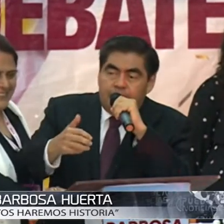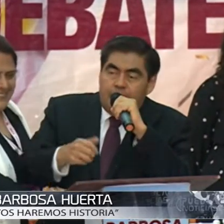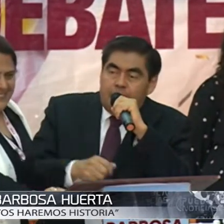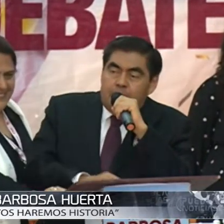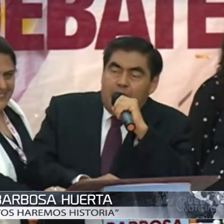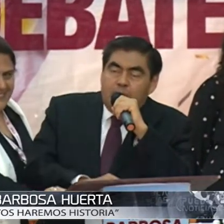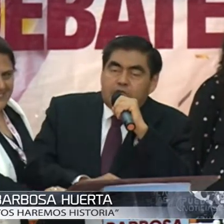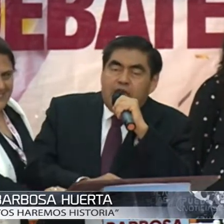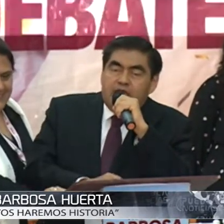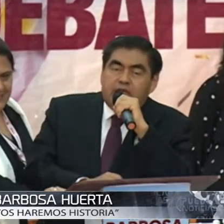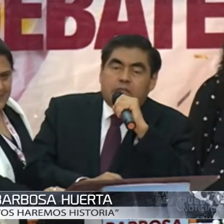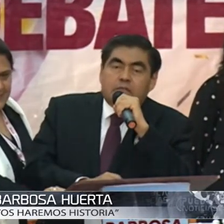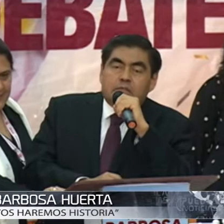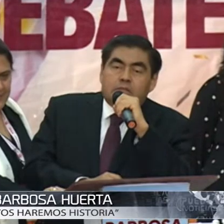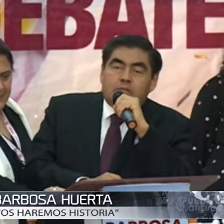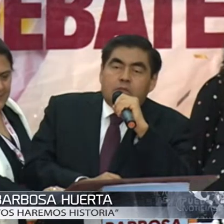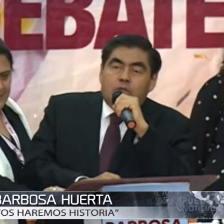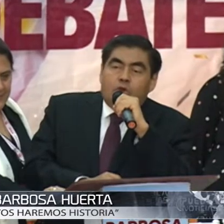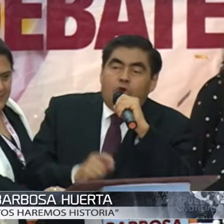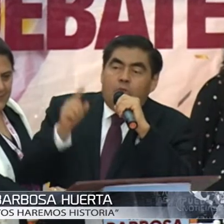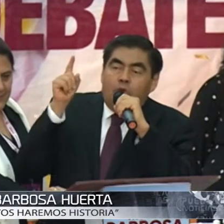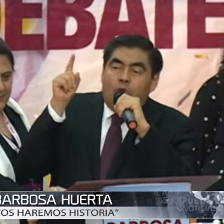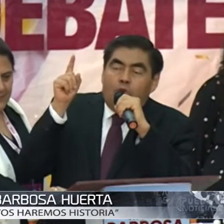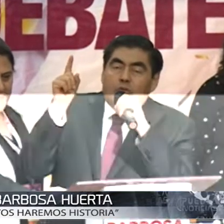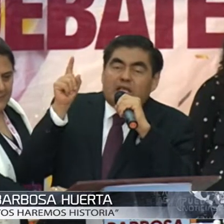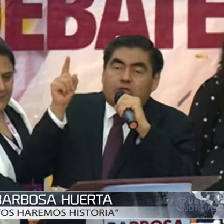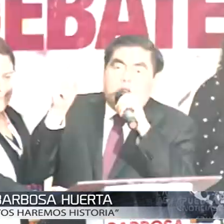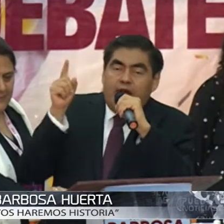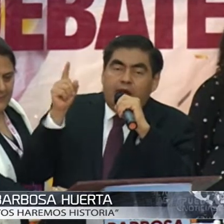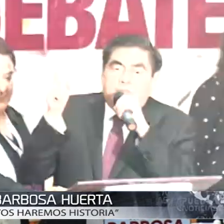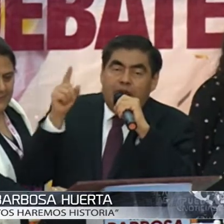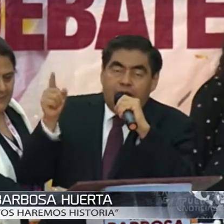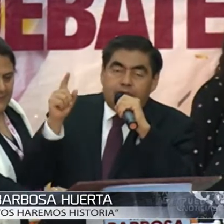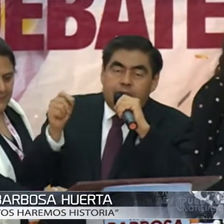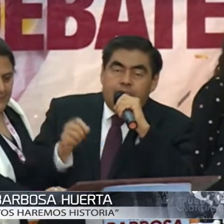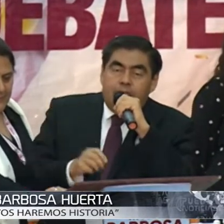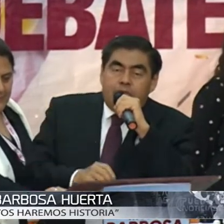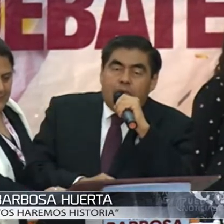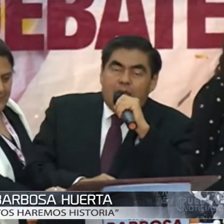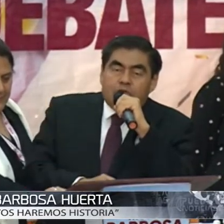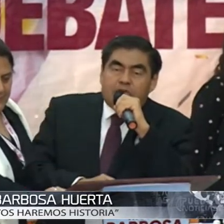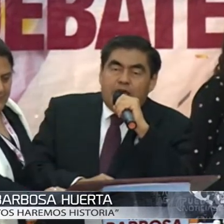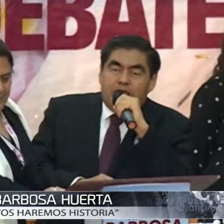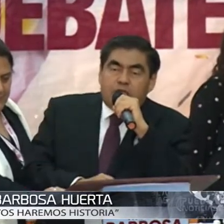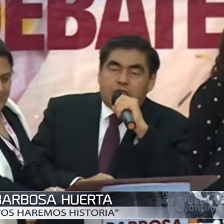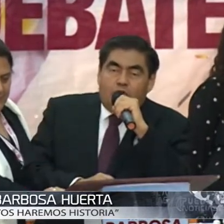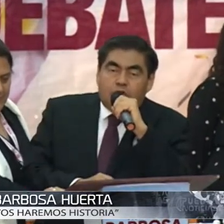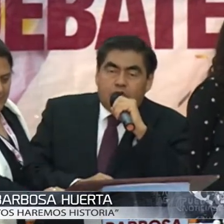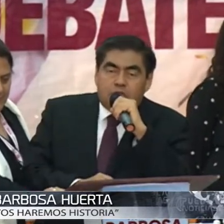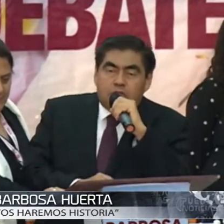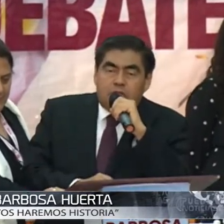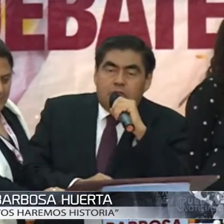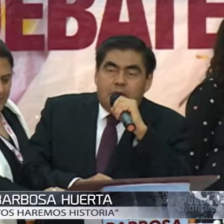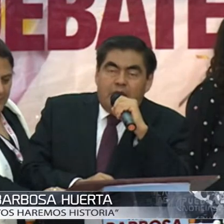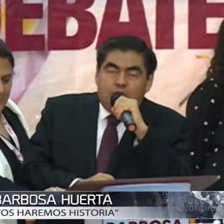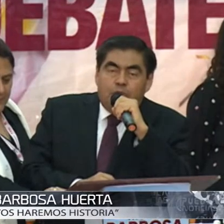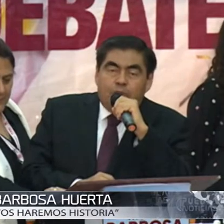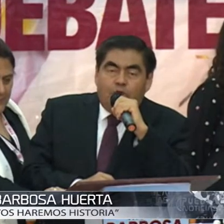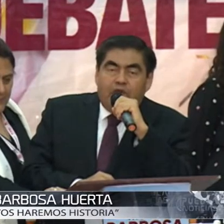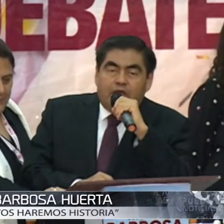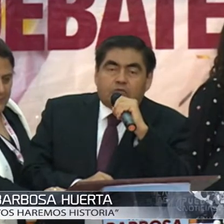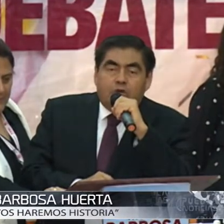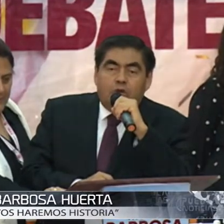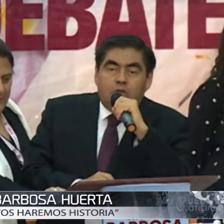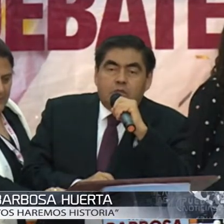adelante. Vamos a ir como una sola alma. Vamos a ir todos en